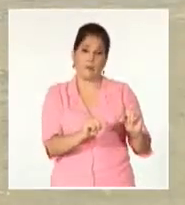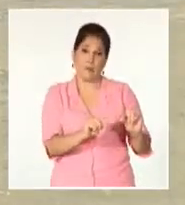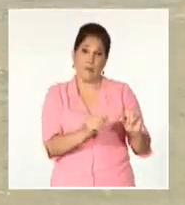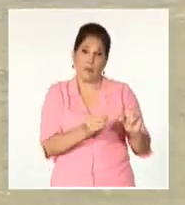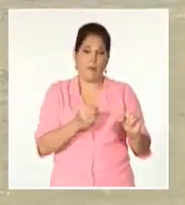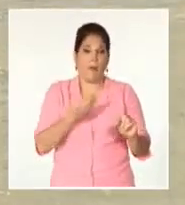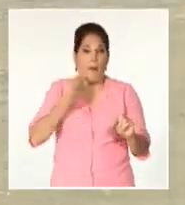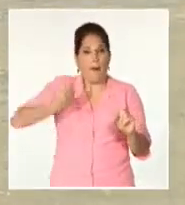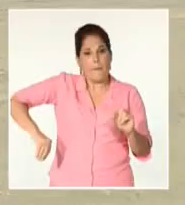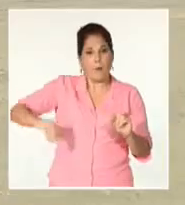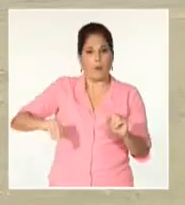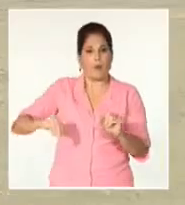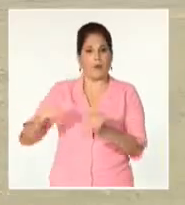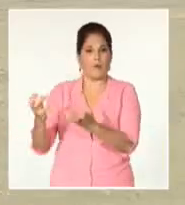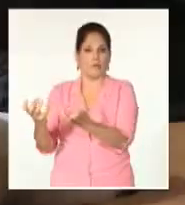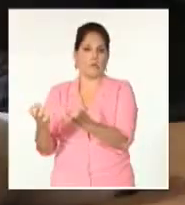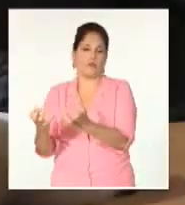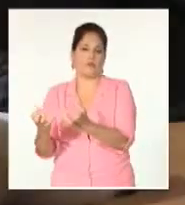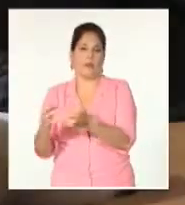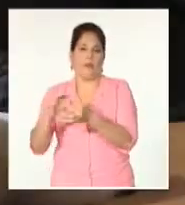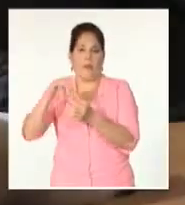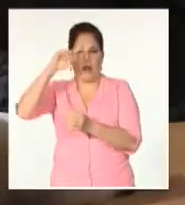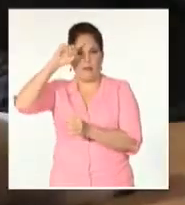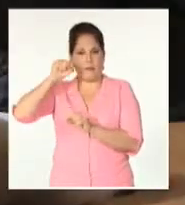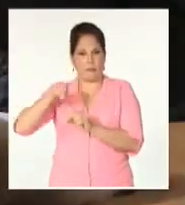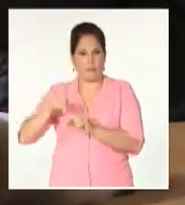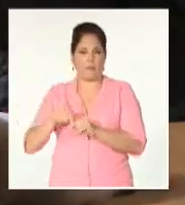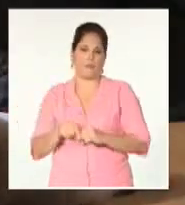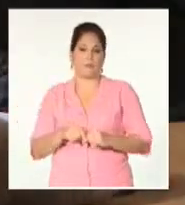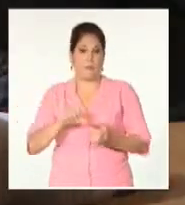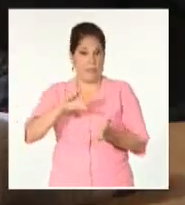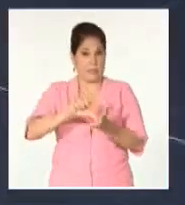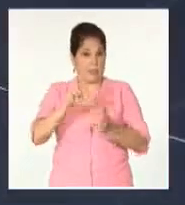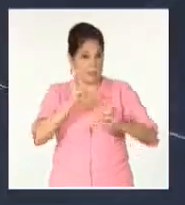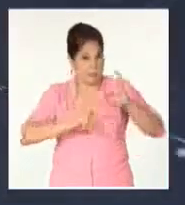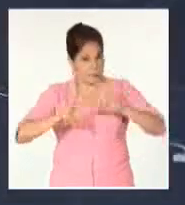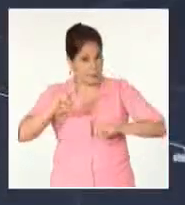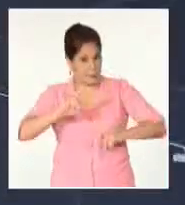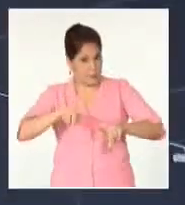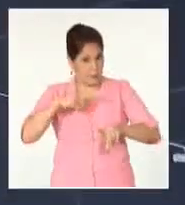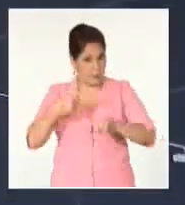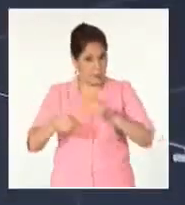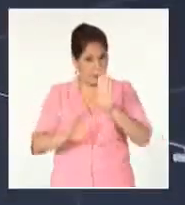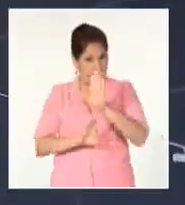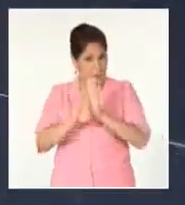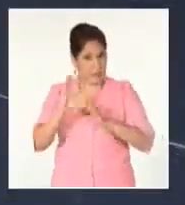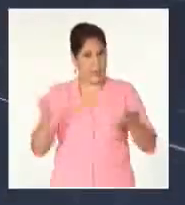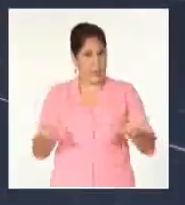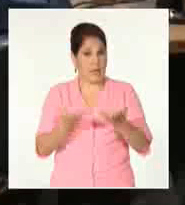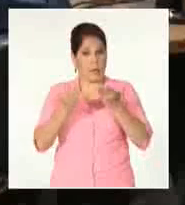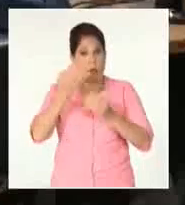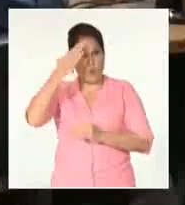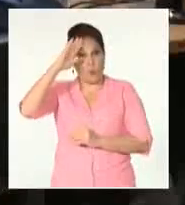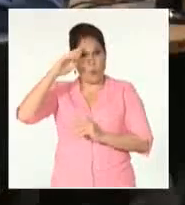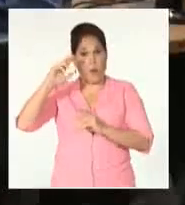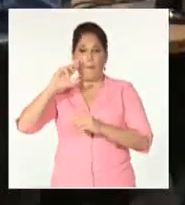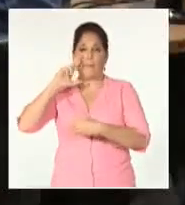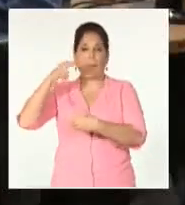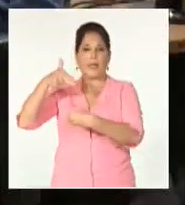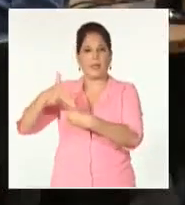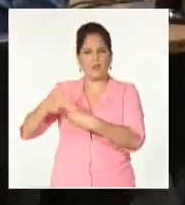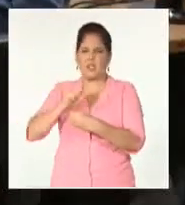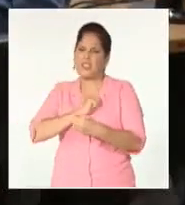el sistema electroenergético nacional. Centros de investigación y desarrollo de la Unión Cuba Petróleo